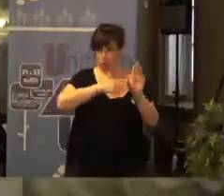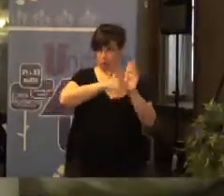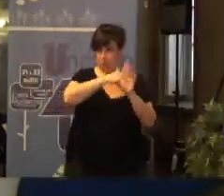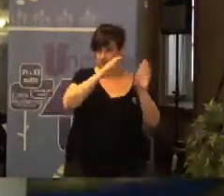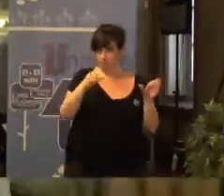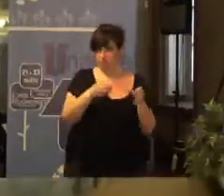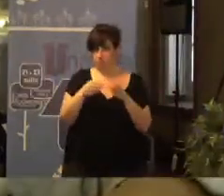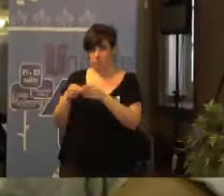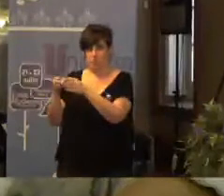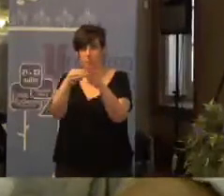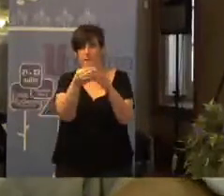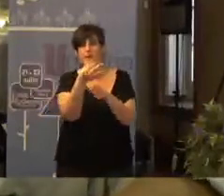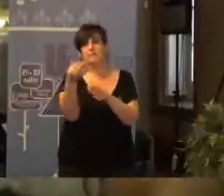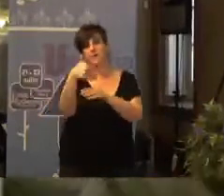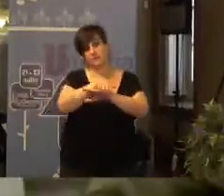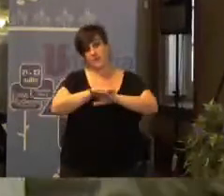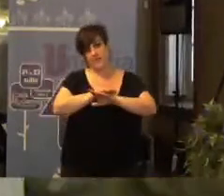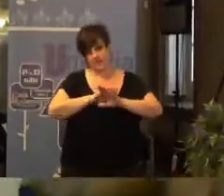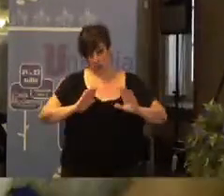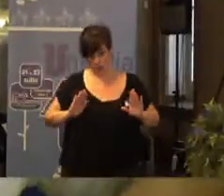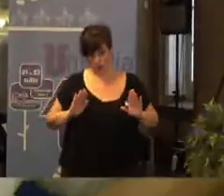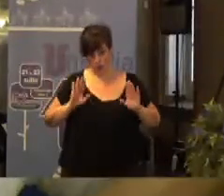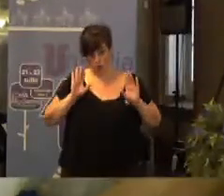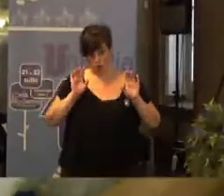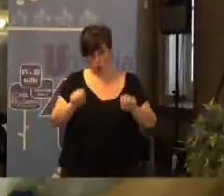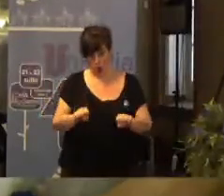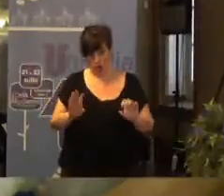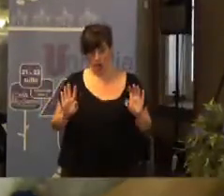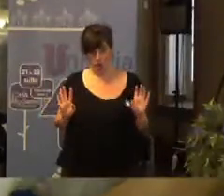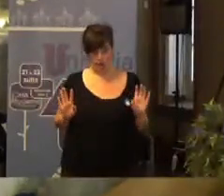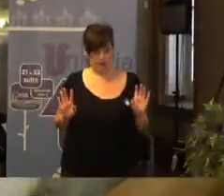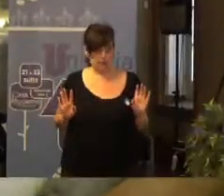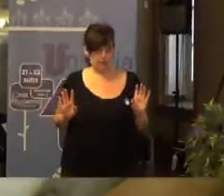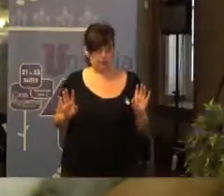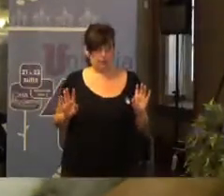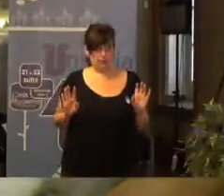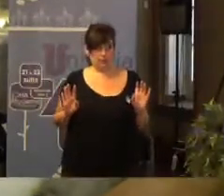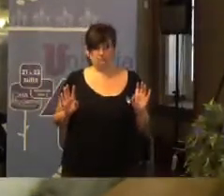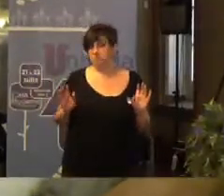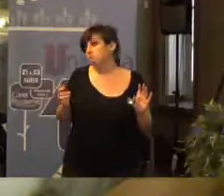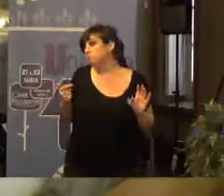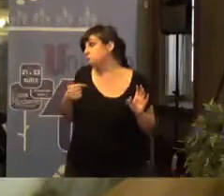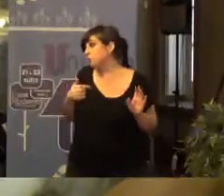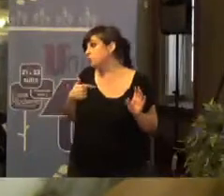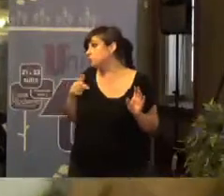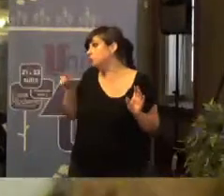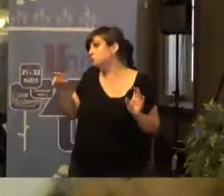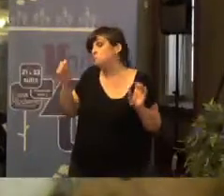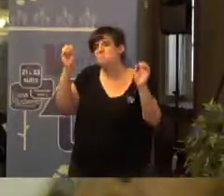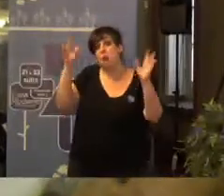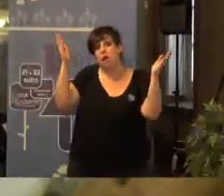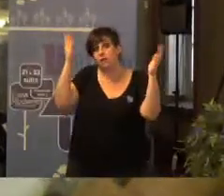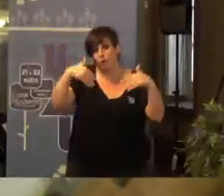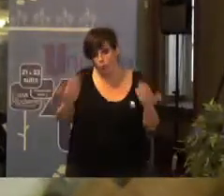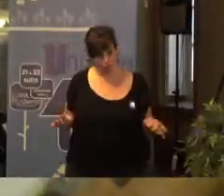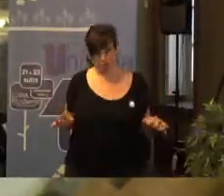alienación colonial. Pero non vou seguir por aí, porque entón, o que sí, non che teño nin o talismán, nin a